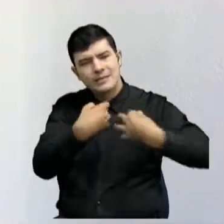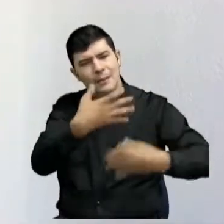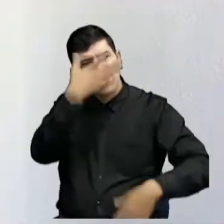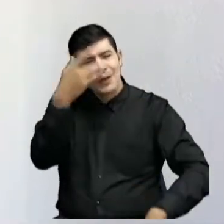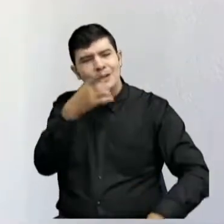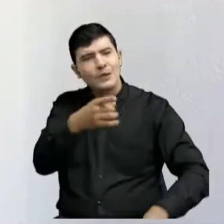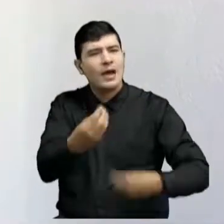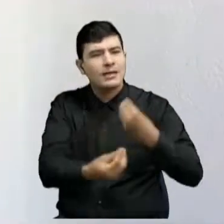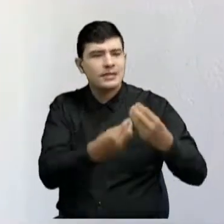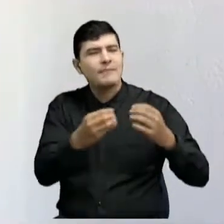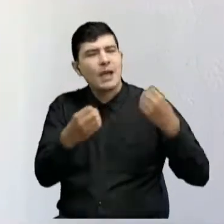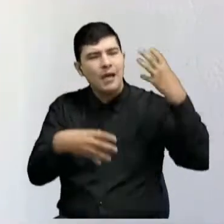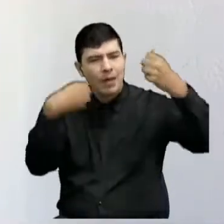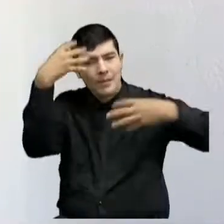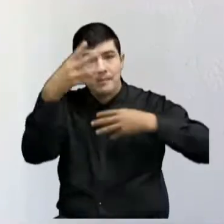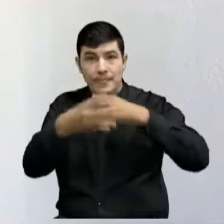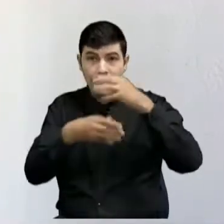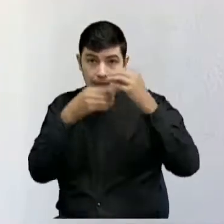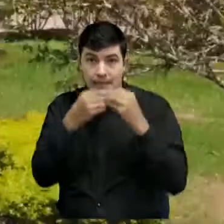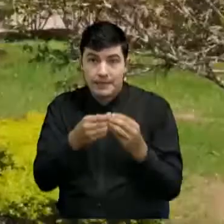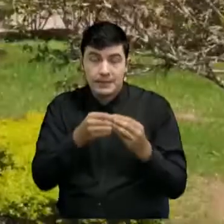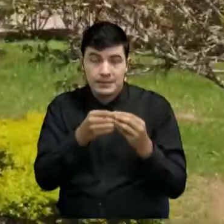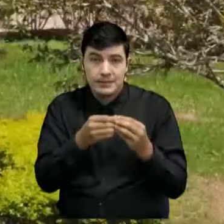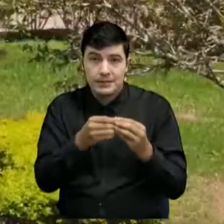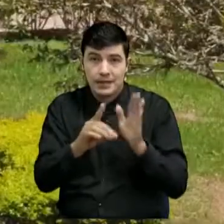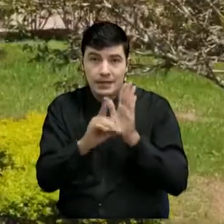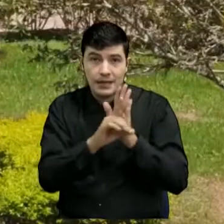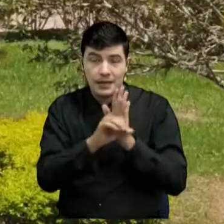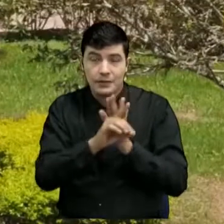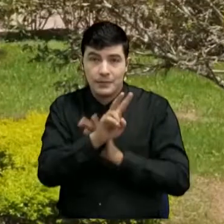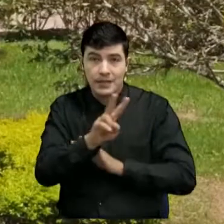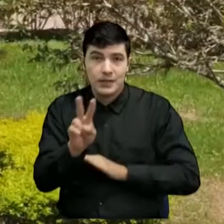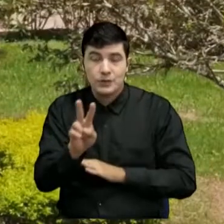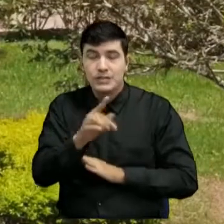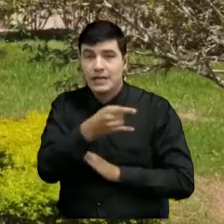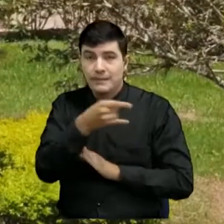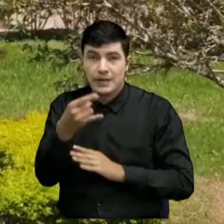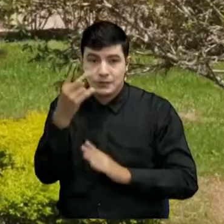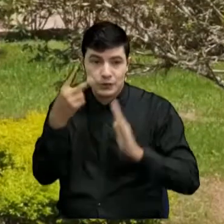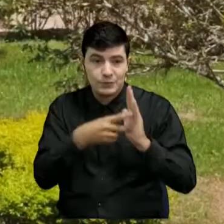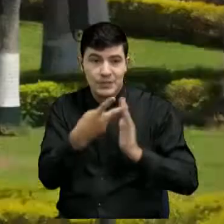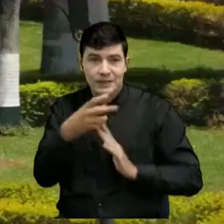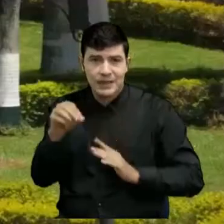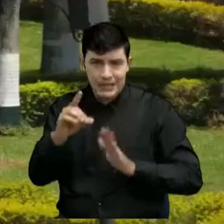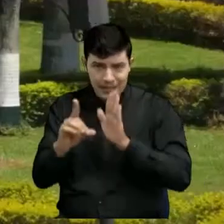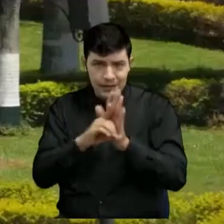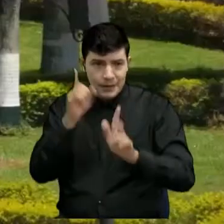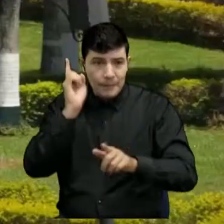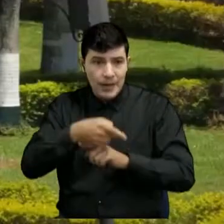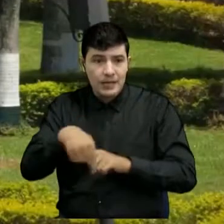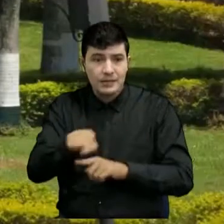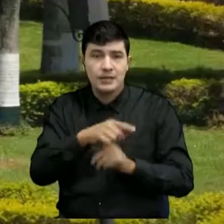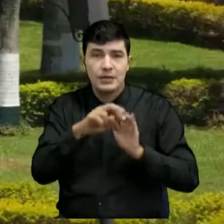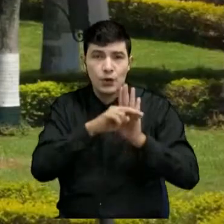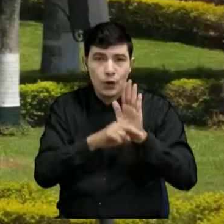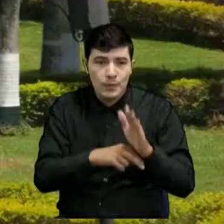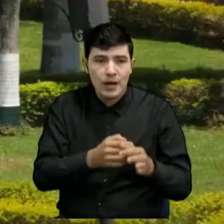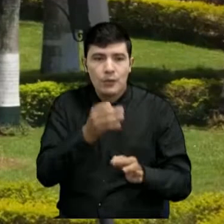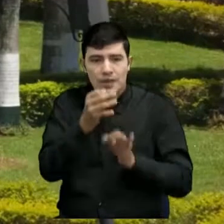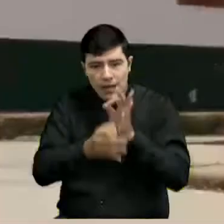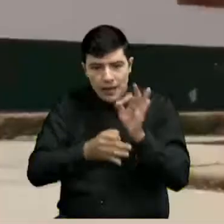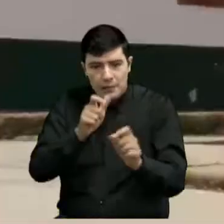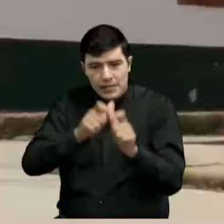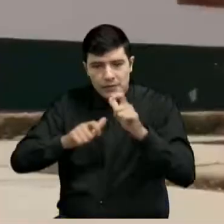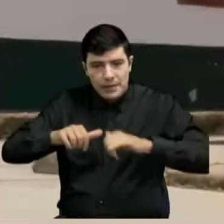457 del 2020 del 22 de marzo del 2020 por el cual se imparten instrucciones en virtud de la emergencia sanitaria generada por la